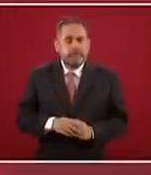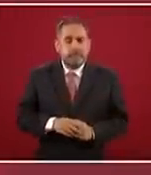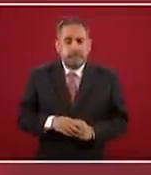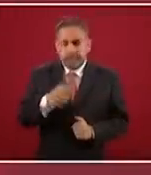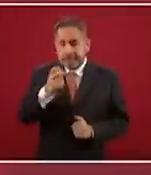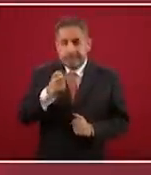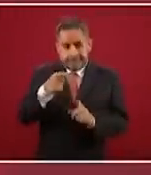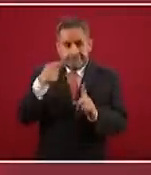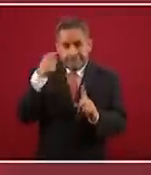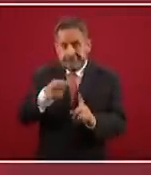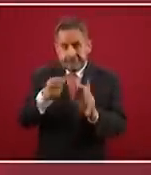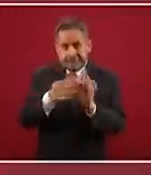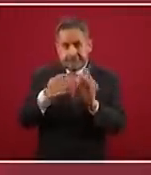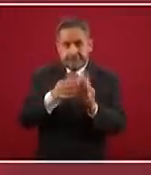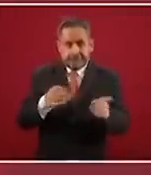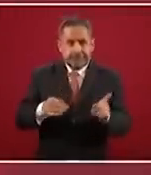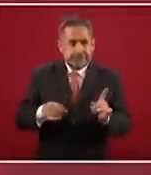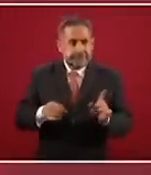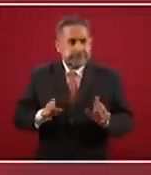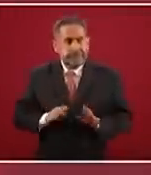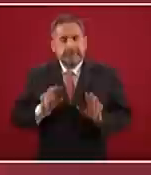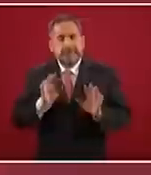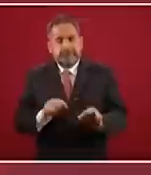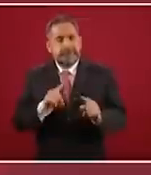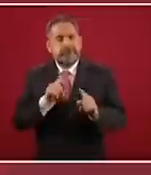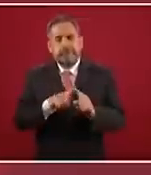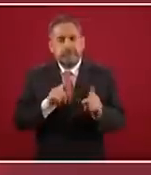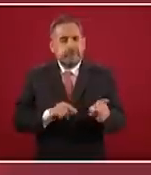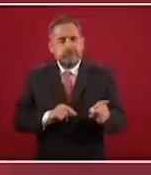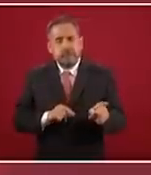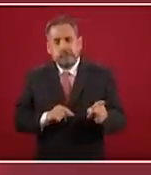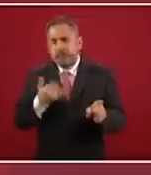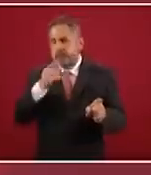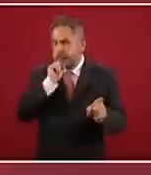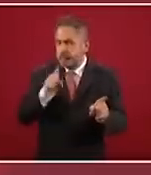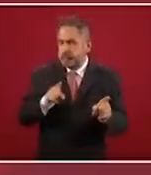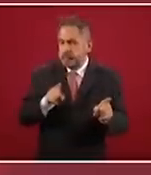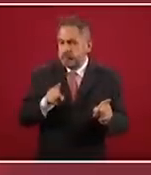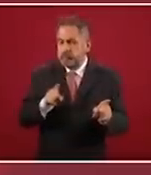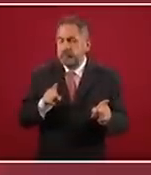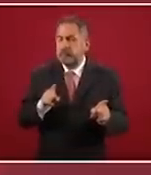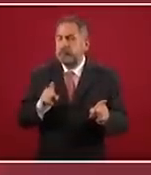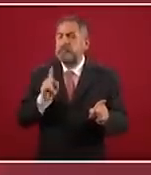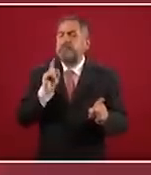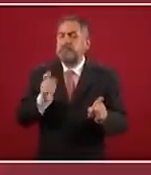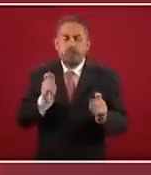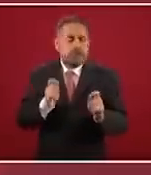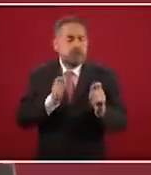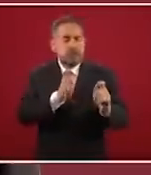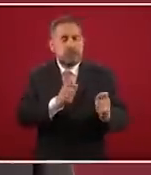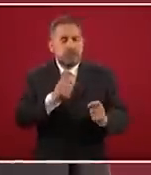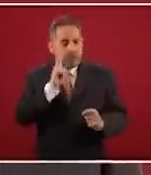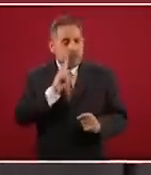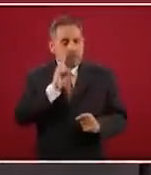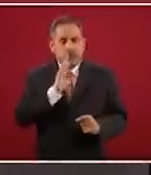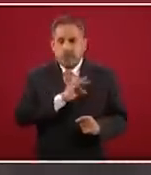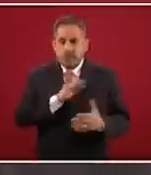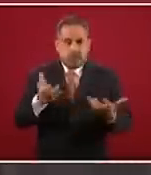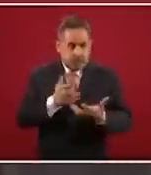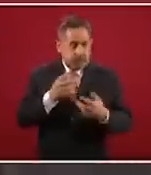Esas son las condiciones y eso se puede lograr, se